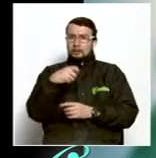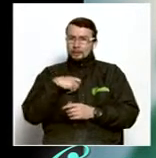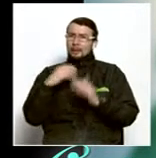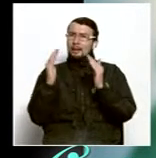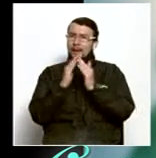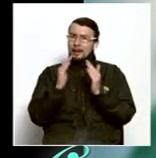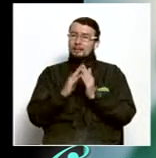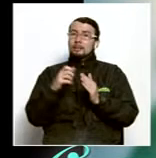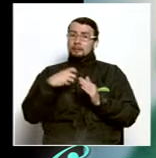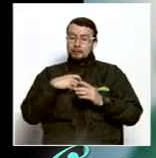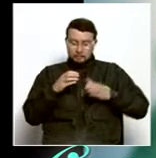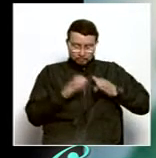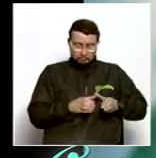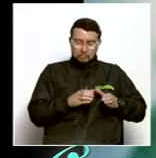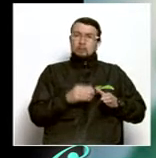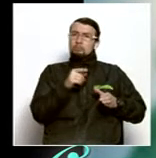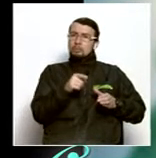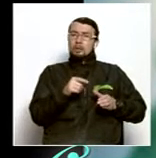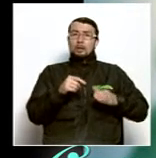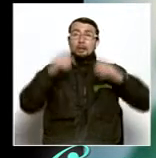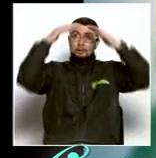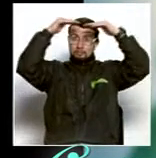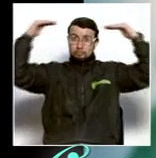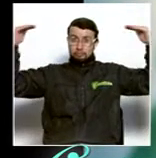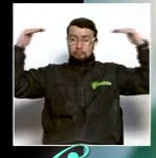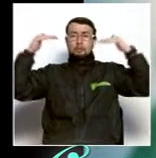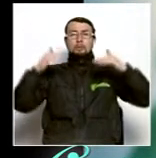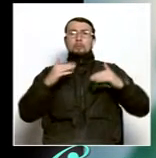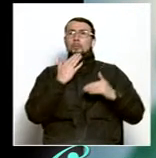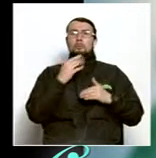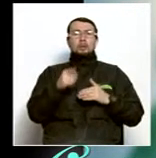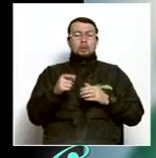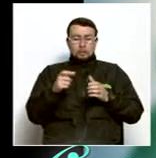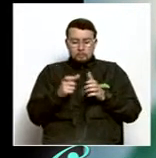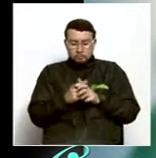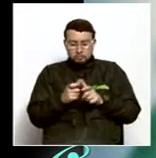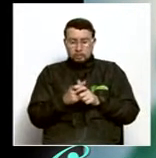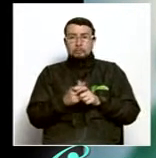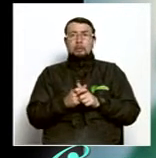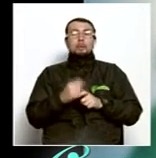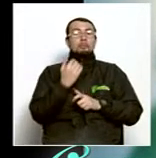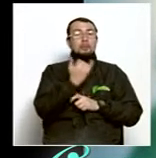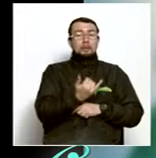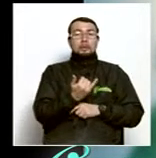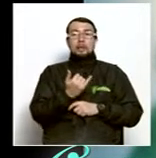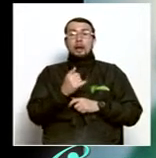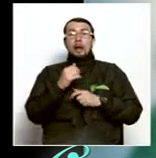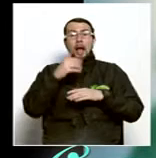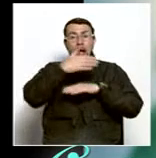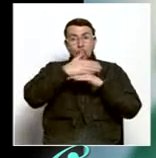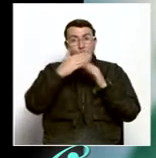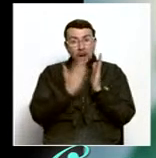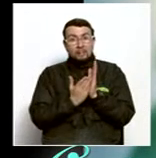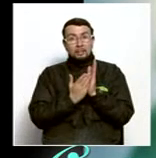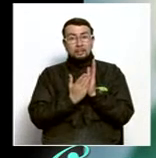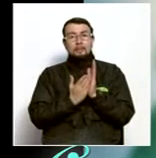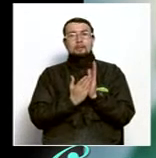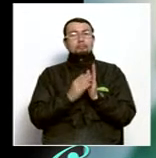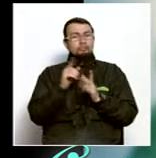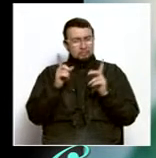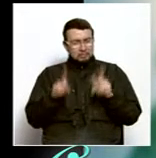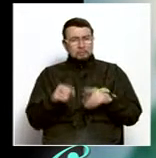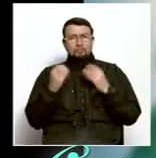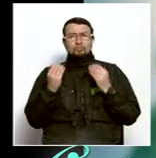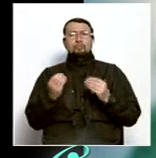casas, en las terrazas. Si nosotros no metemos las pepas de aguacate, sí que han retoñado. Si ustedes no vuelven a lograr que todavía